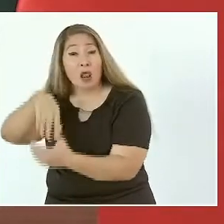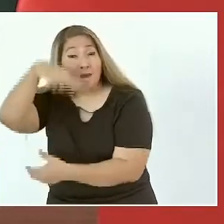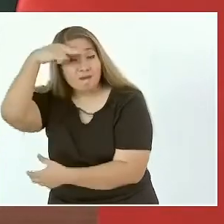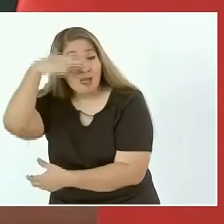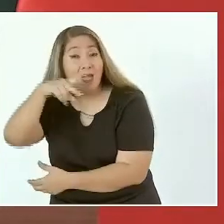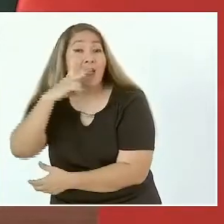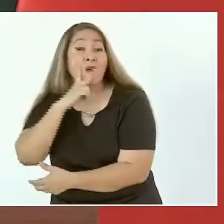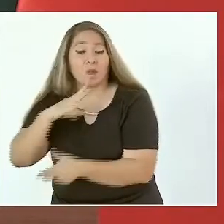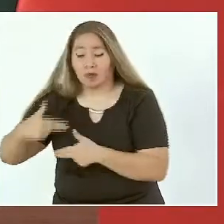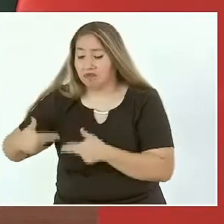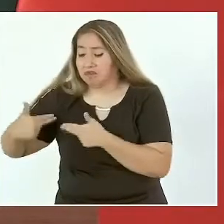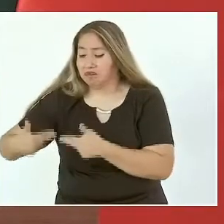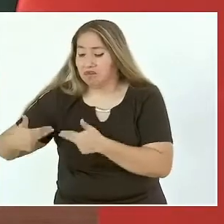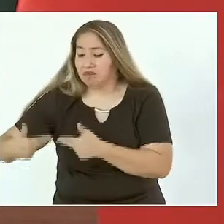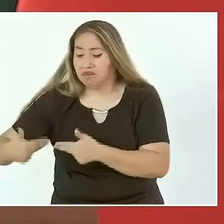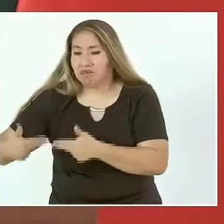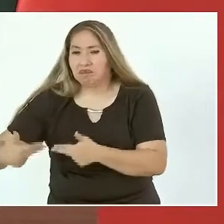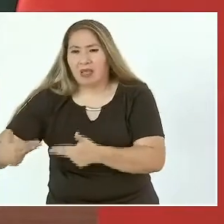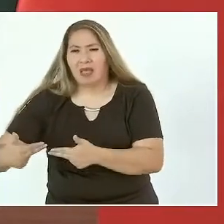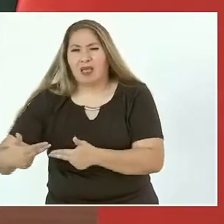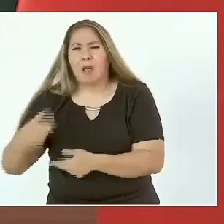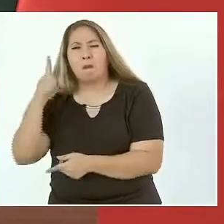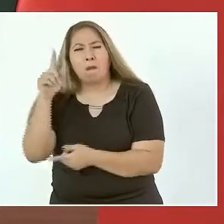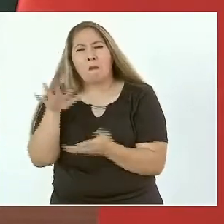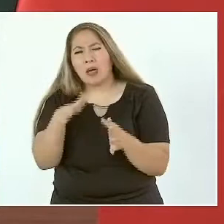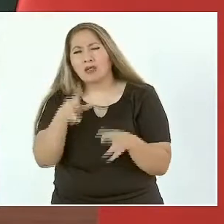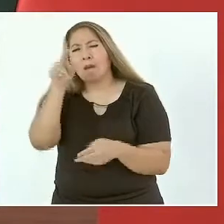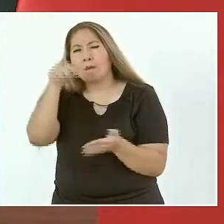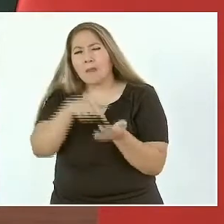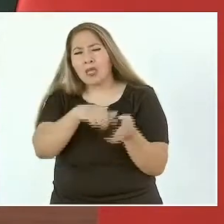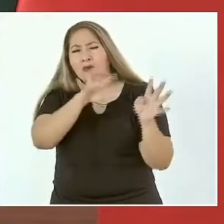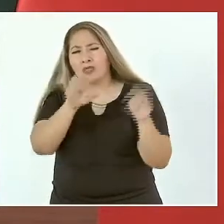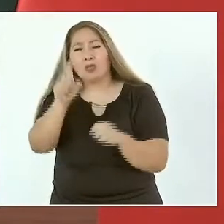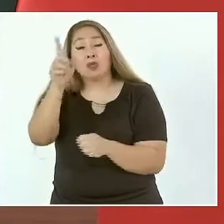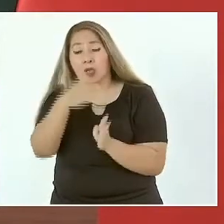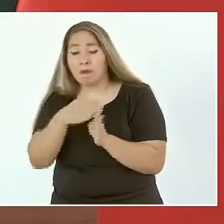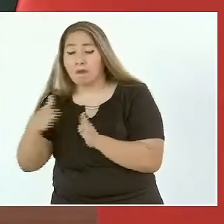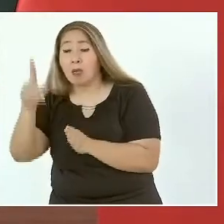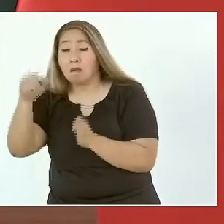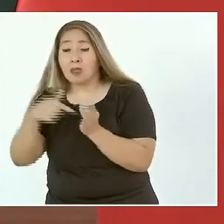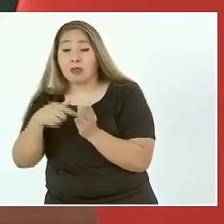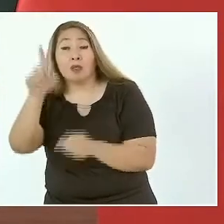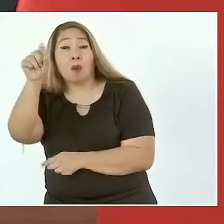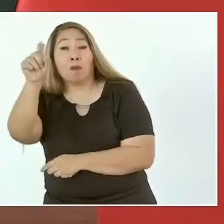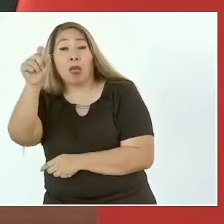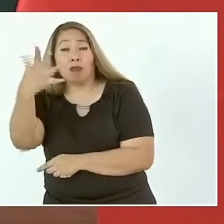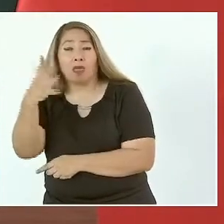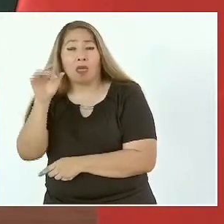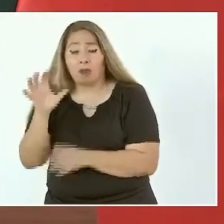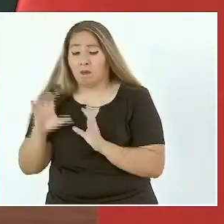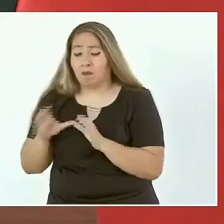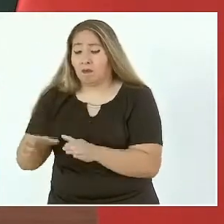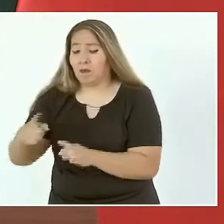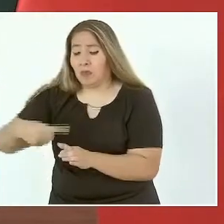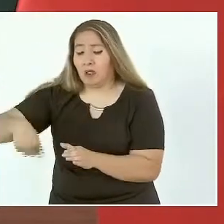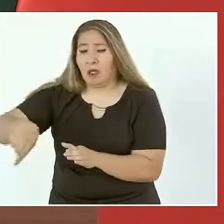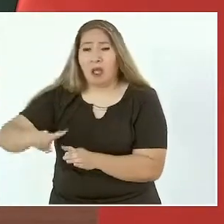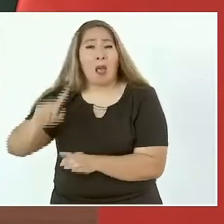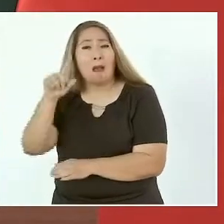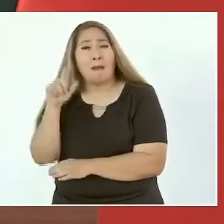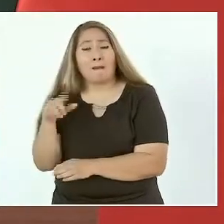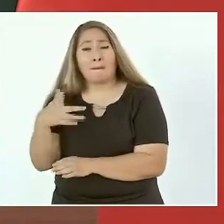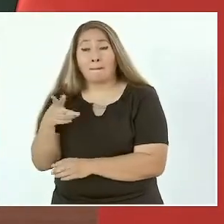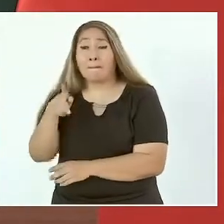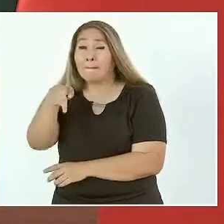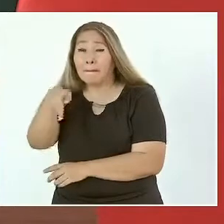y tuvieron descendencia. Entre 1900 y 1920, las comunidades chinas fueron prósperas, pero los